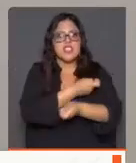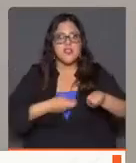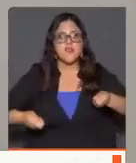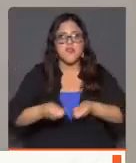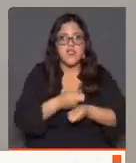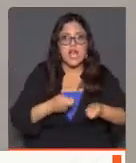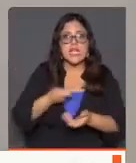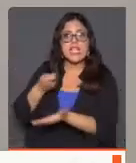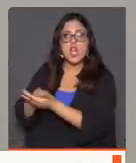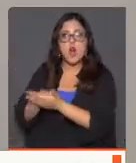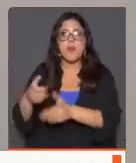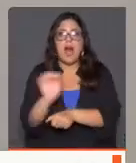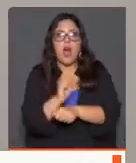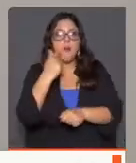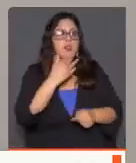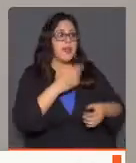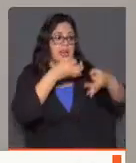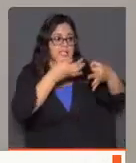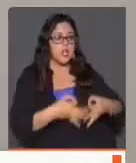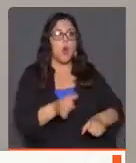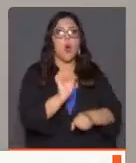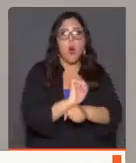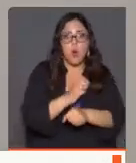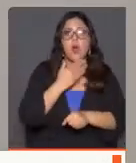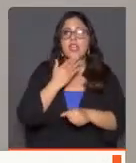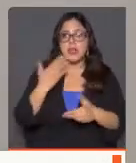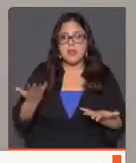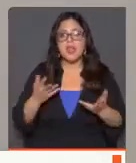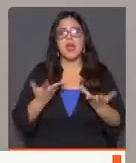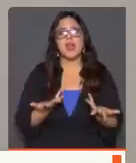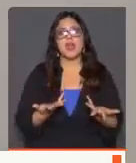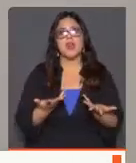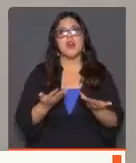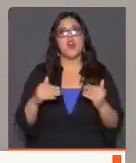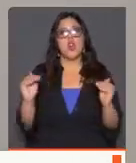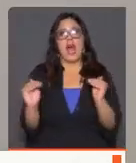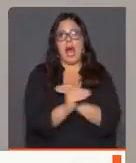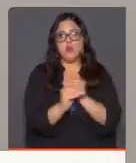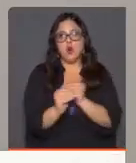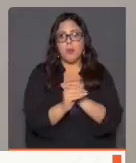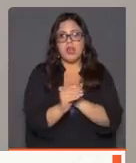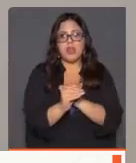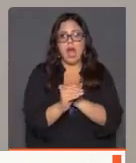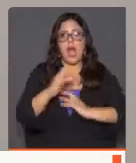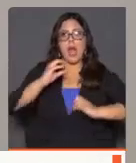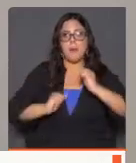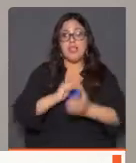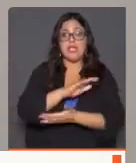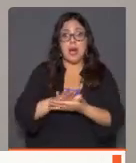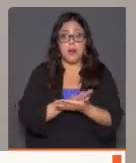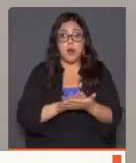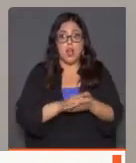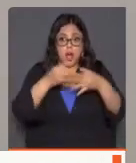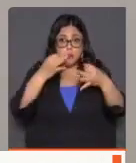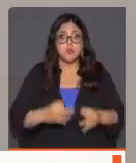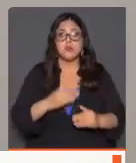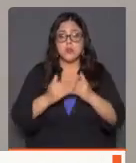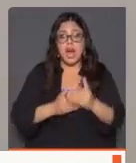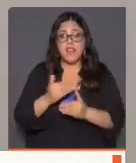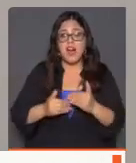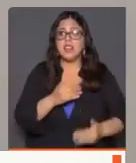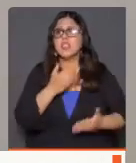también aseguran vehículos y, por supuesto, con las autopistas. Ya hay ejemplos concretos de avance. Por